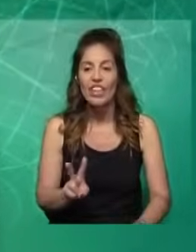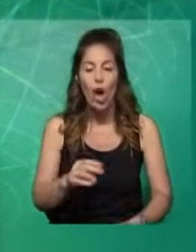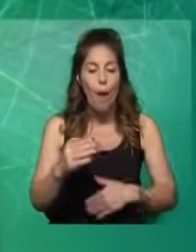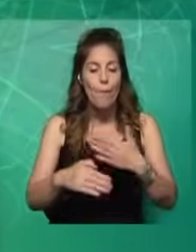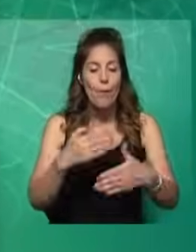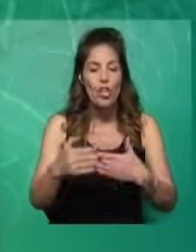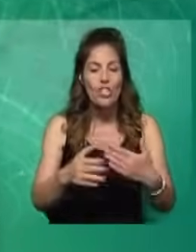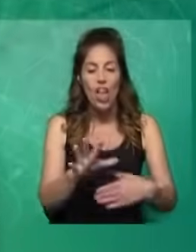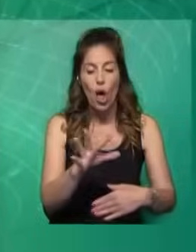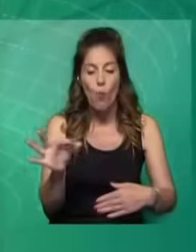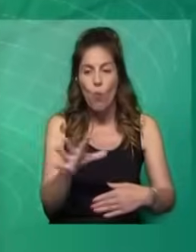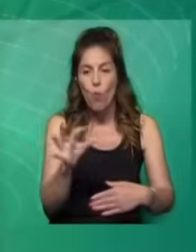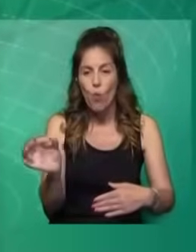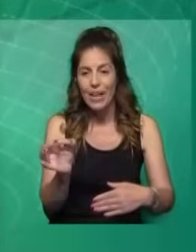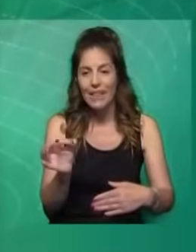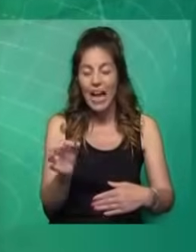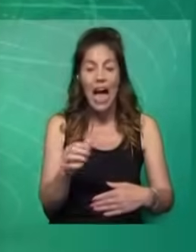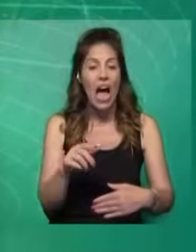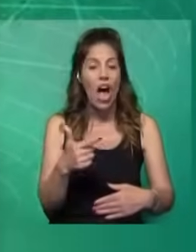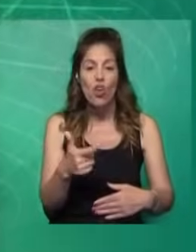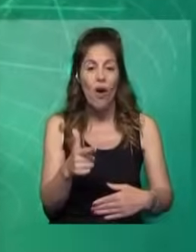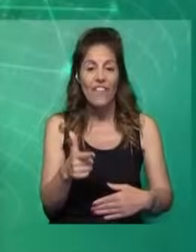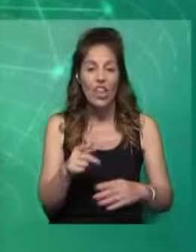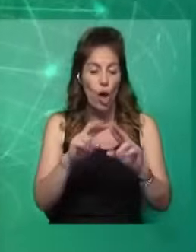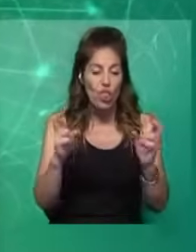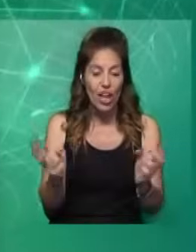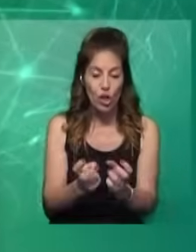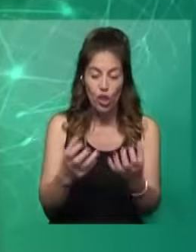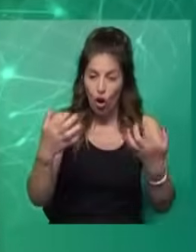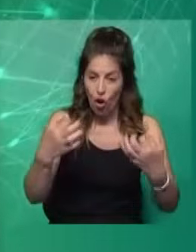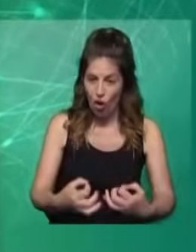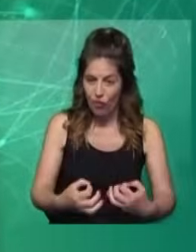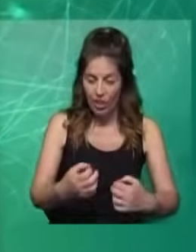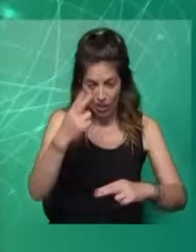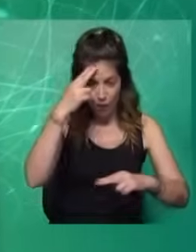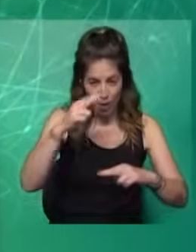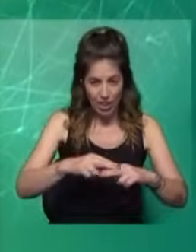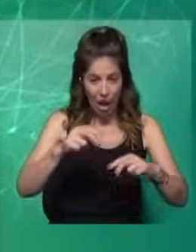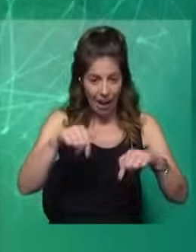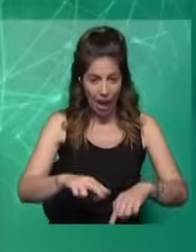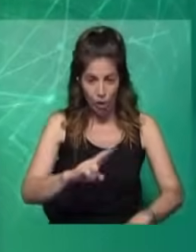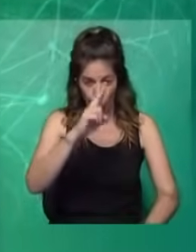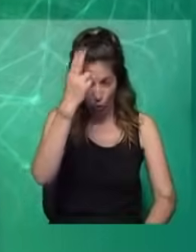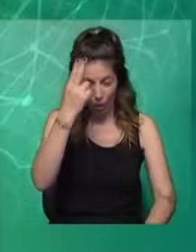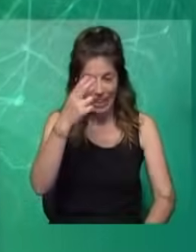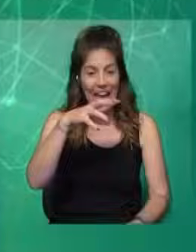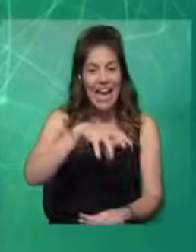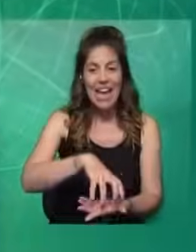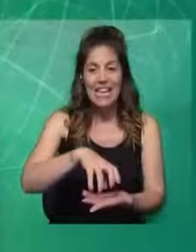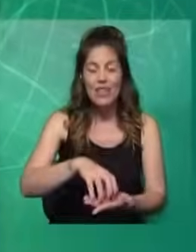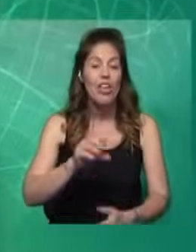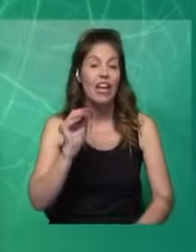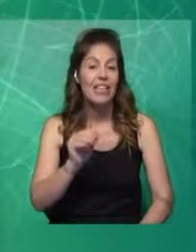muestras enviadas no habiendo por el momento un diagnóstico confirmatorio de casos en nuestro país los establecimientos que